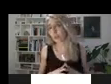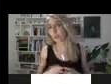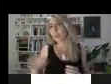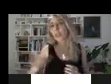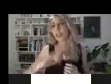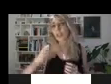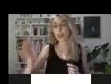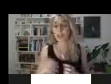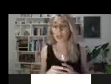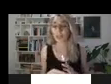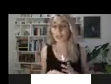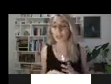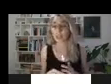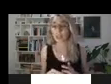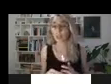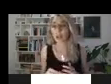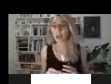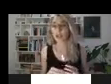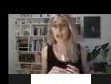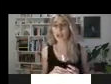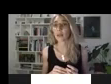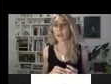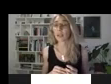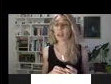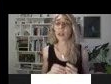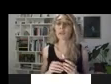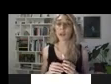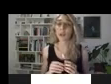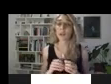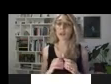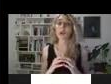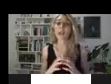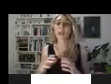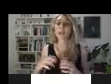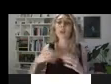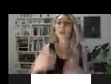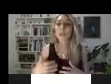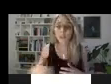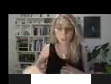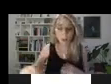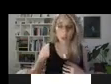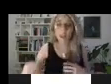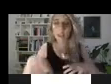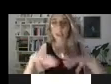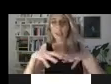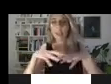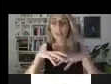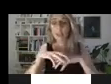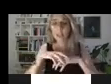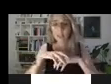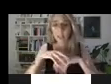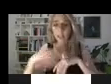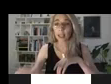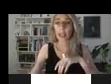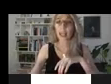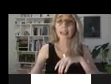se ha vendido muy bien y ha alcanzado una alza de 10.000 millones de dólares. Por lo tanto, sin